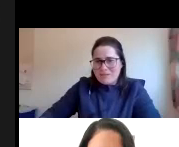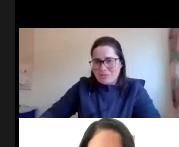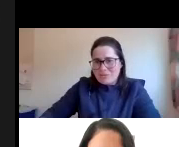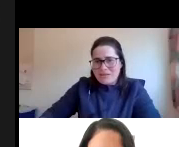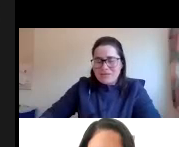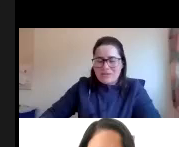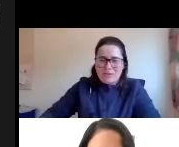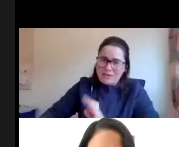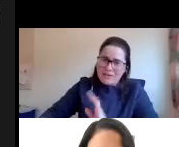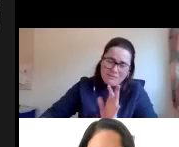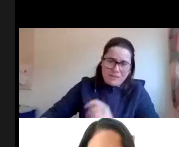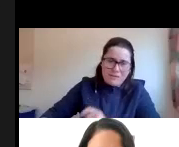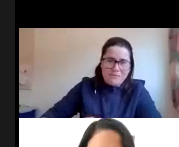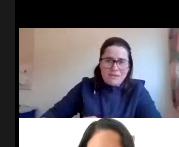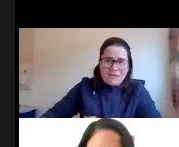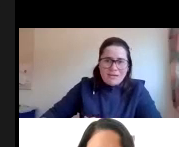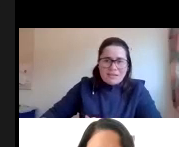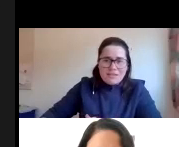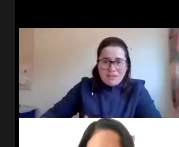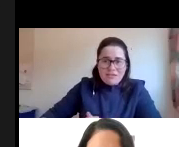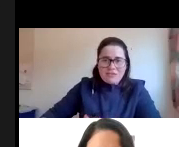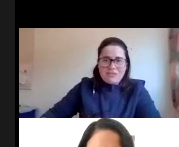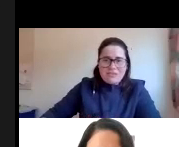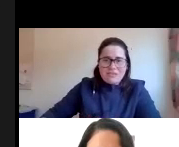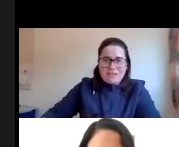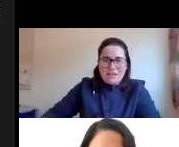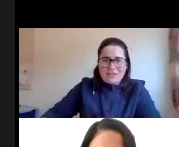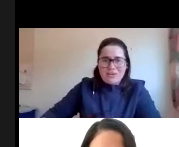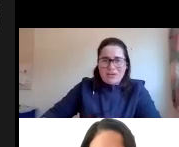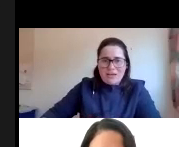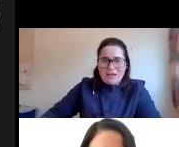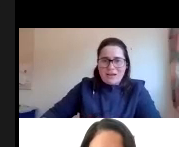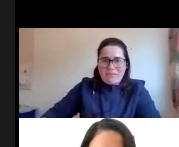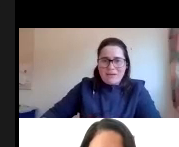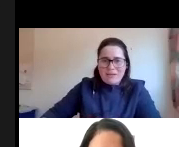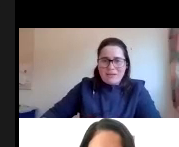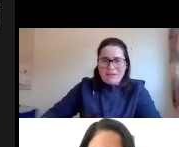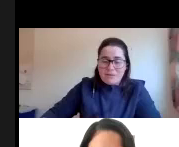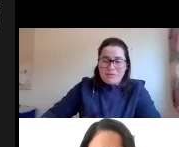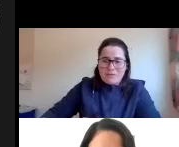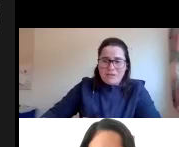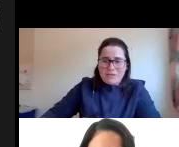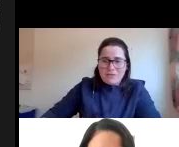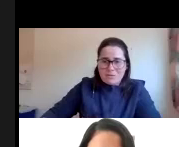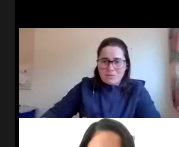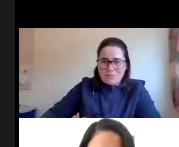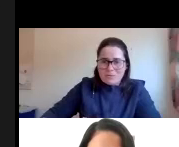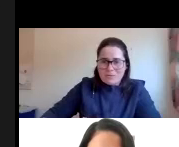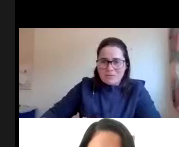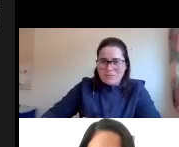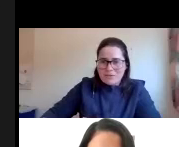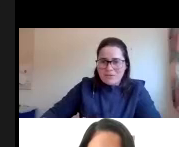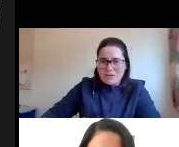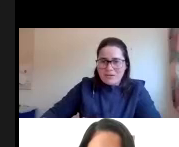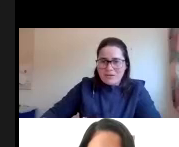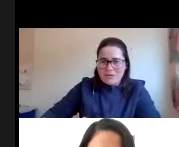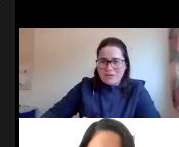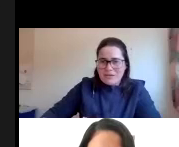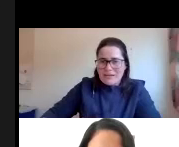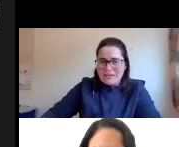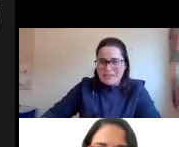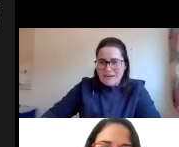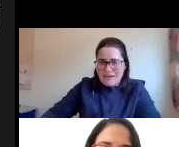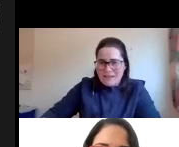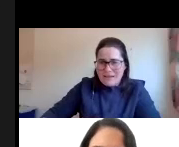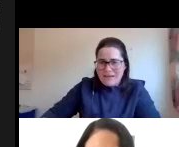de la mancha urbana en la otra cuenca, pero si ven entonces en toda la parte, perdón, en todos los puntos de monitoreo